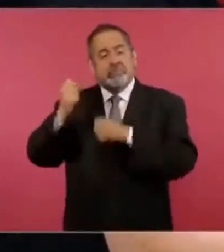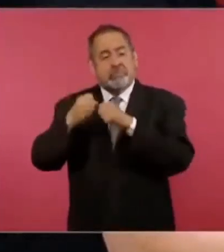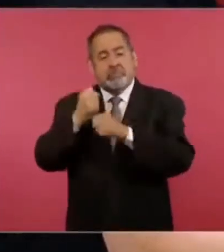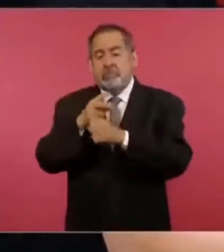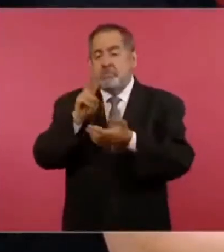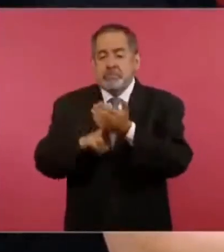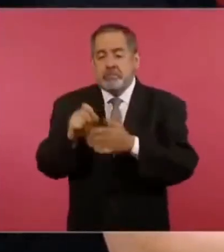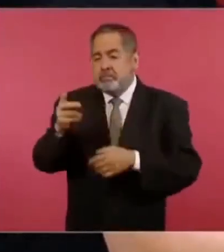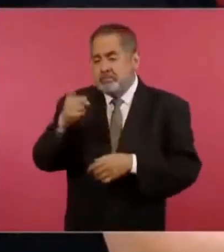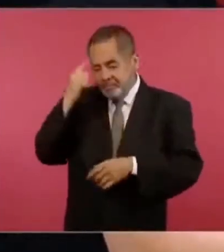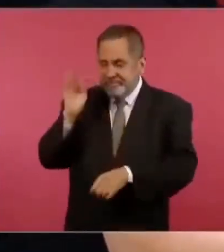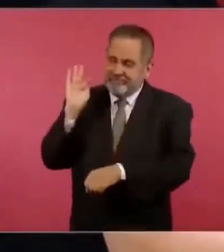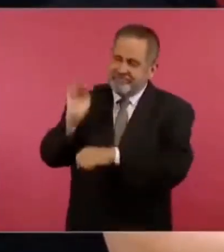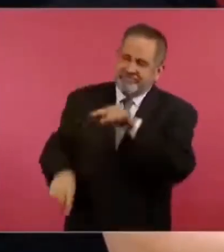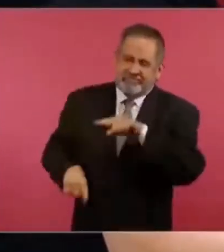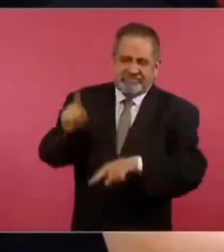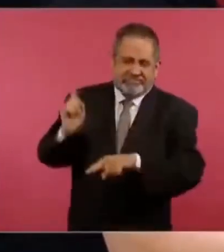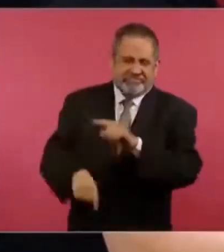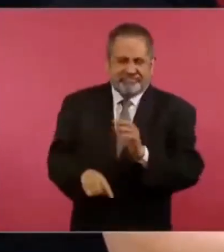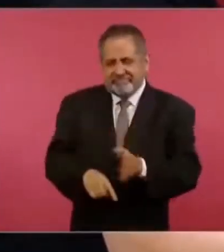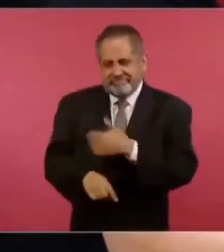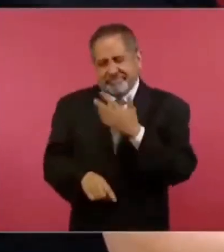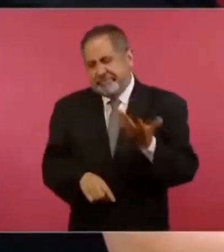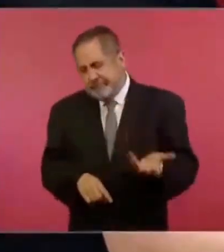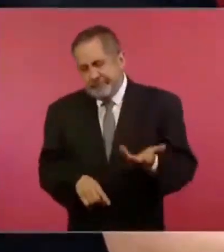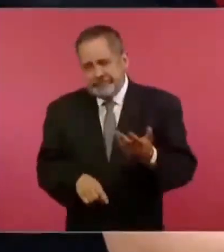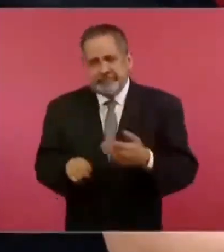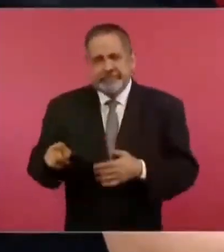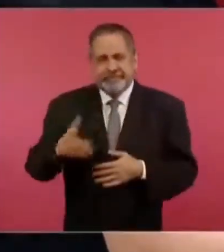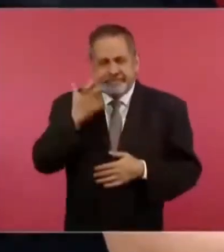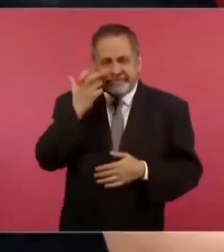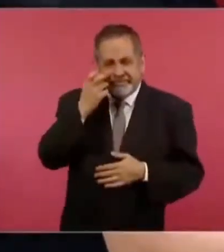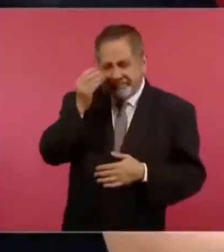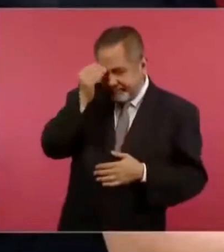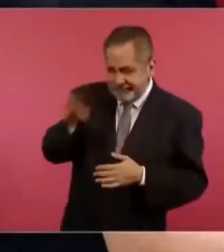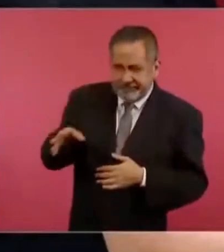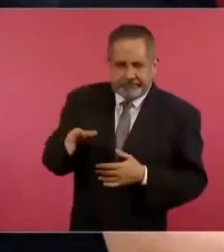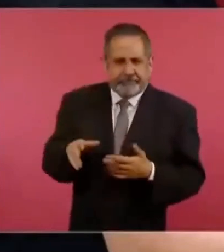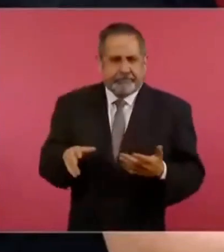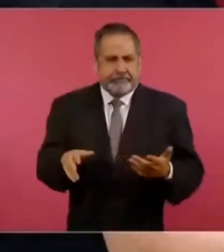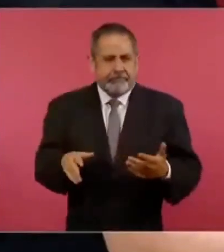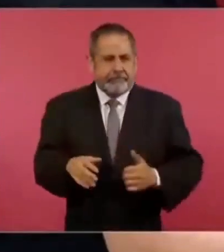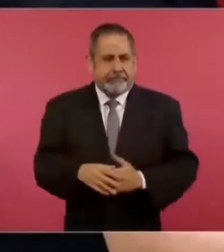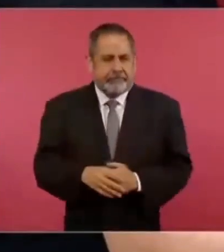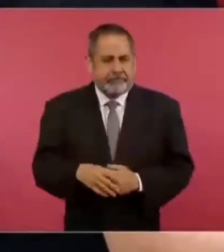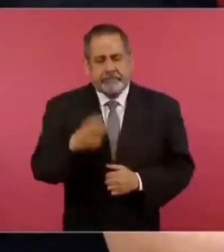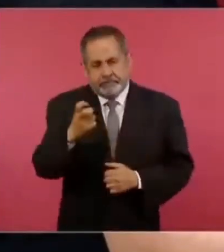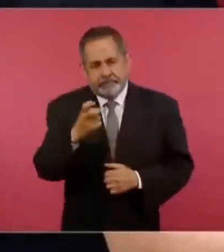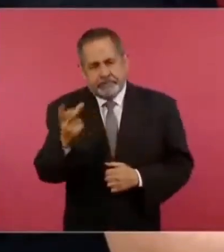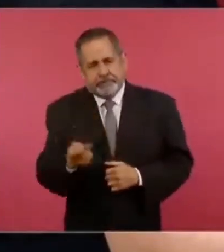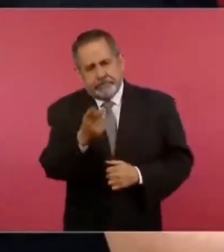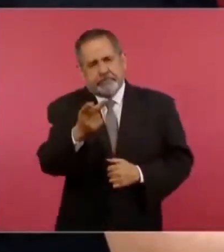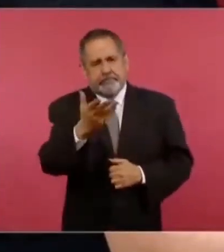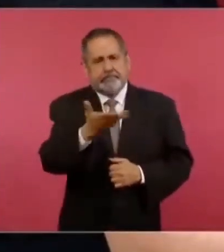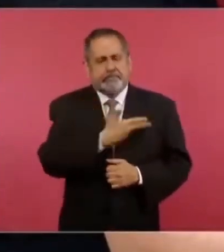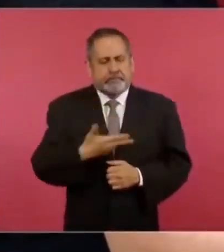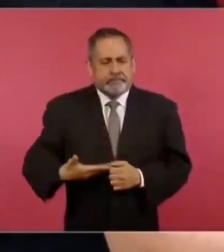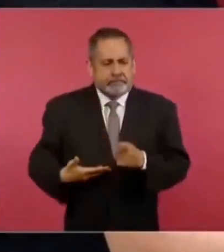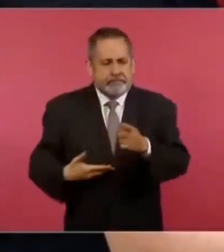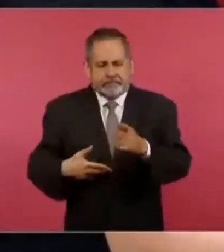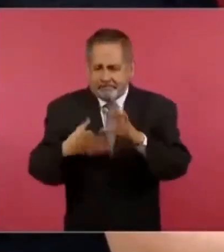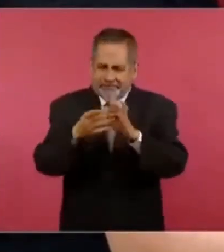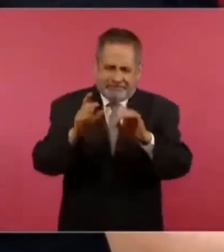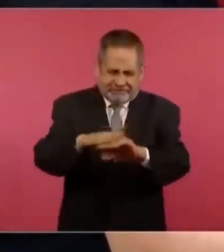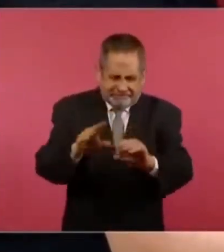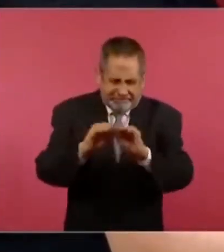buscar descarrilarlo en su búsqueda del gobierno de la entidad. Sobre esto preguntarle, presidente, y para despejar